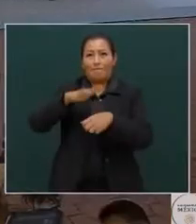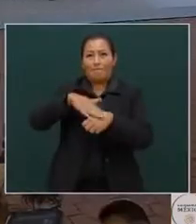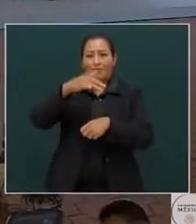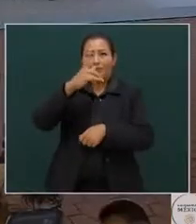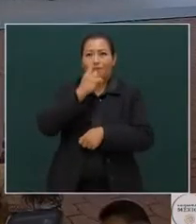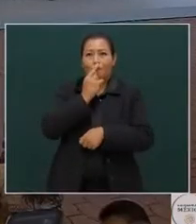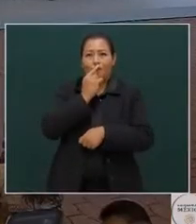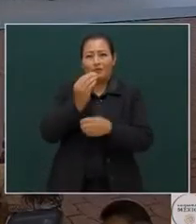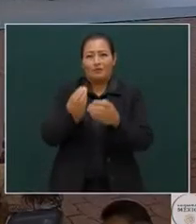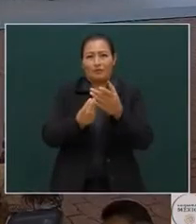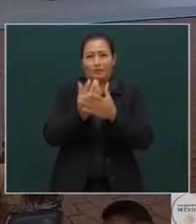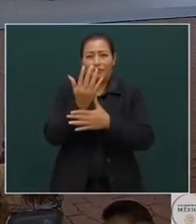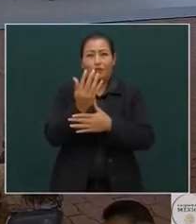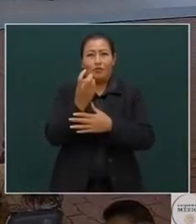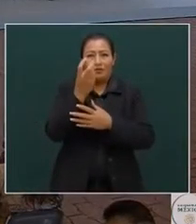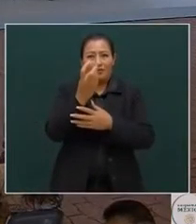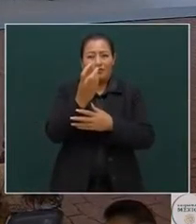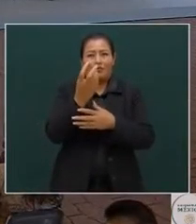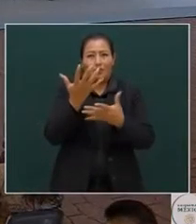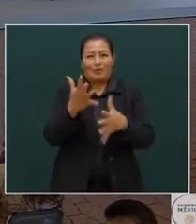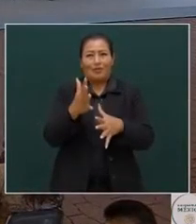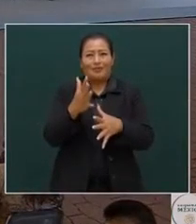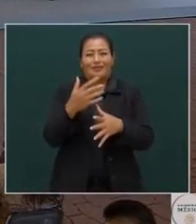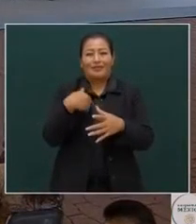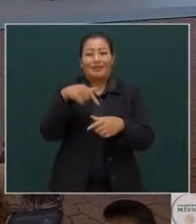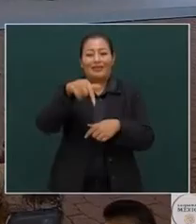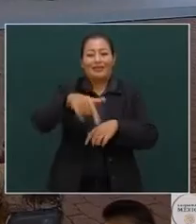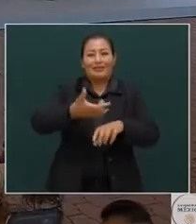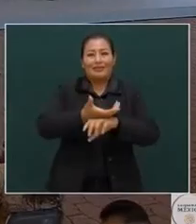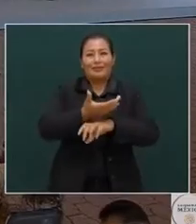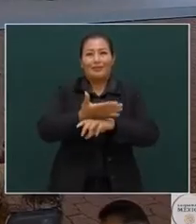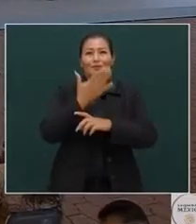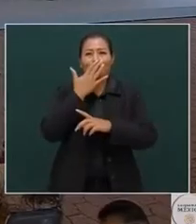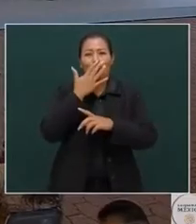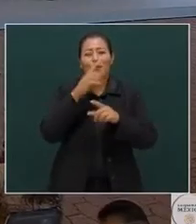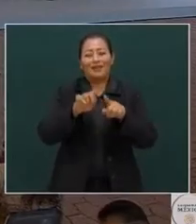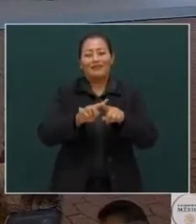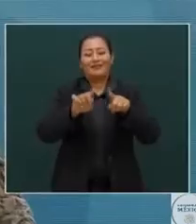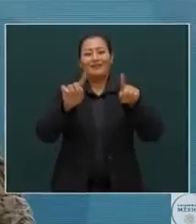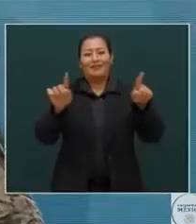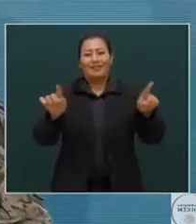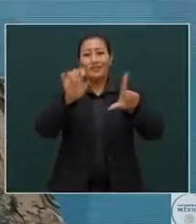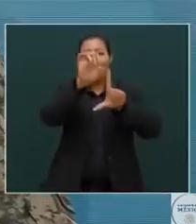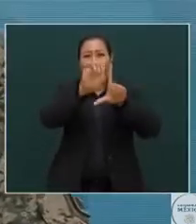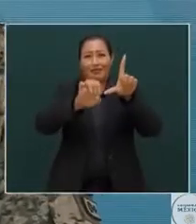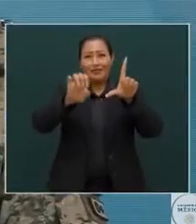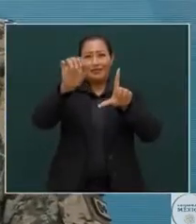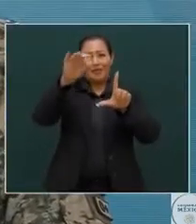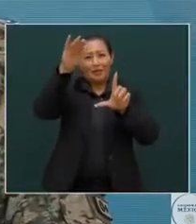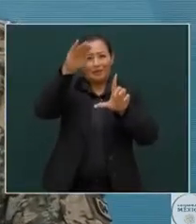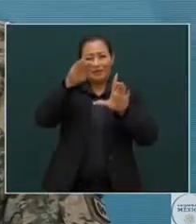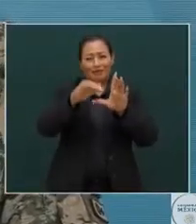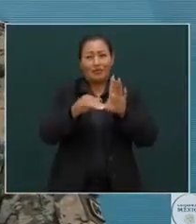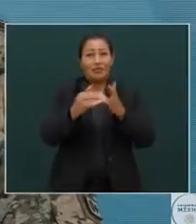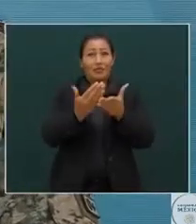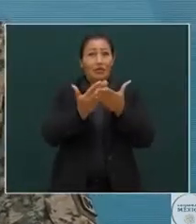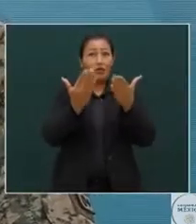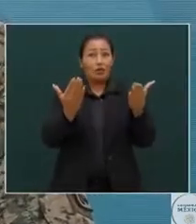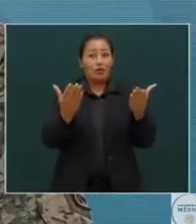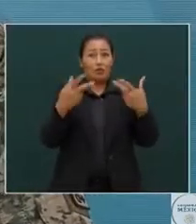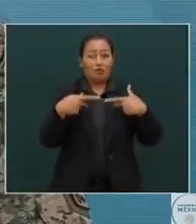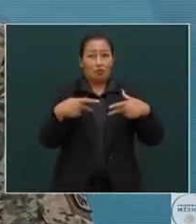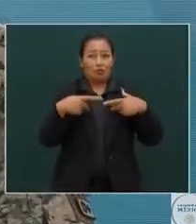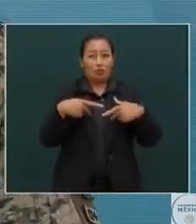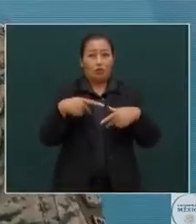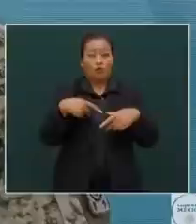la policía y que esto ha hecho la diferencia, como ya vimos en las gráficas. En cuanto a las fuerzas de seguridad